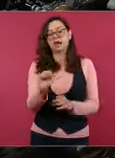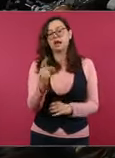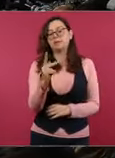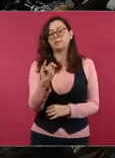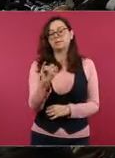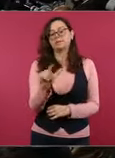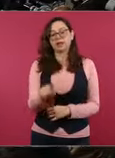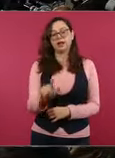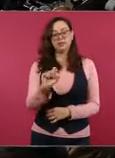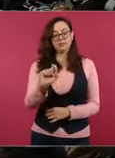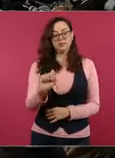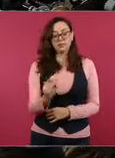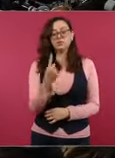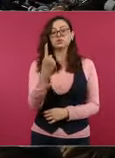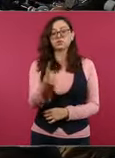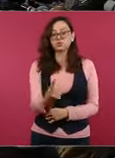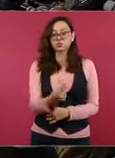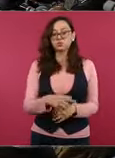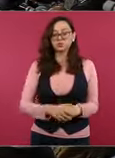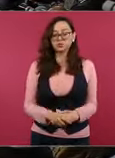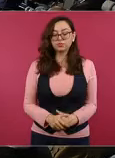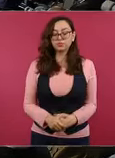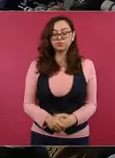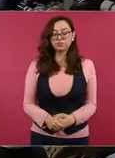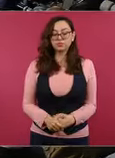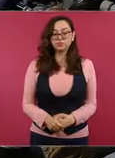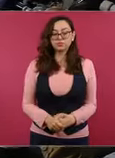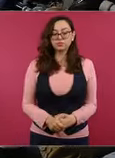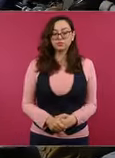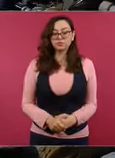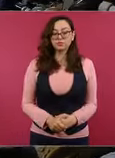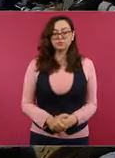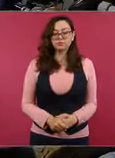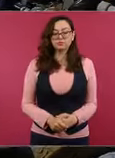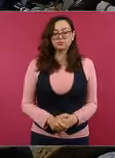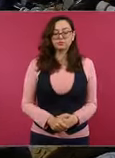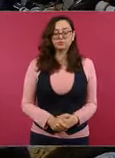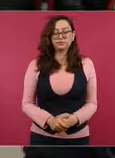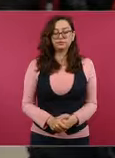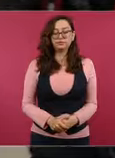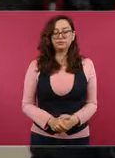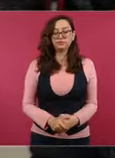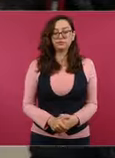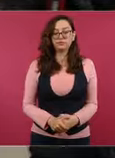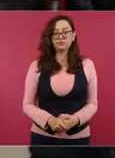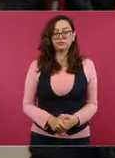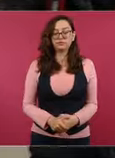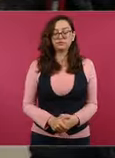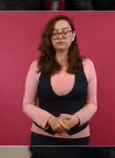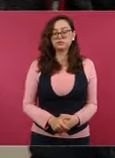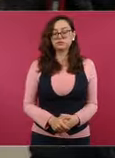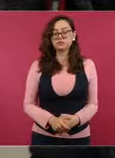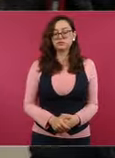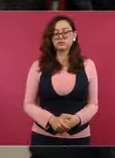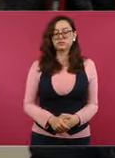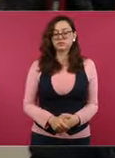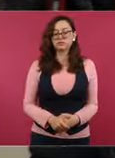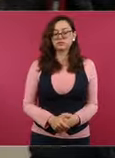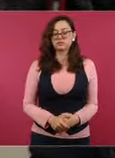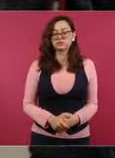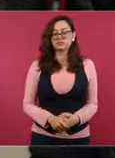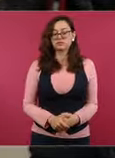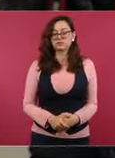tema. La Secretaría de Marina anunció que ya va a empezar pues a remodelar el